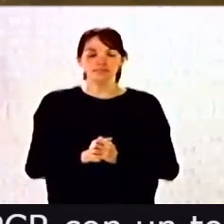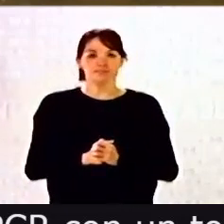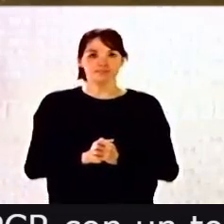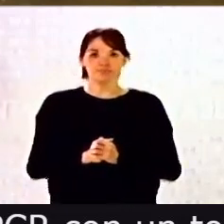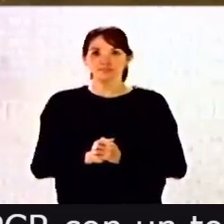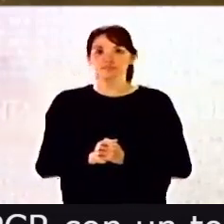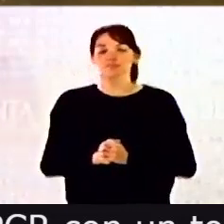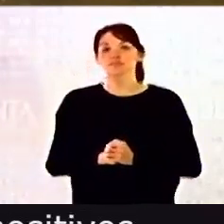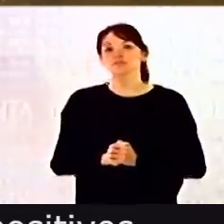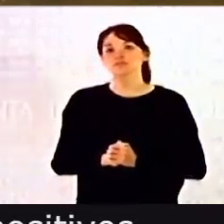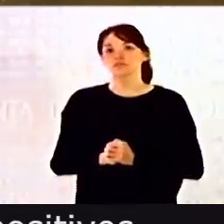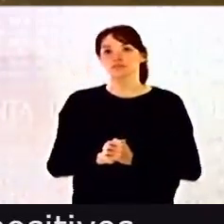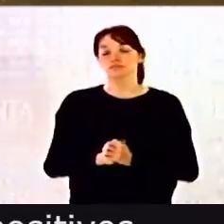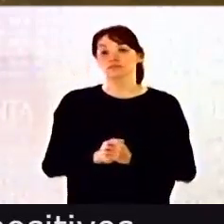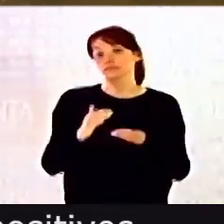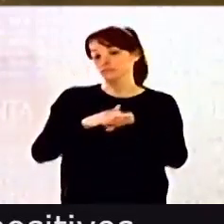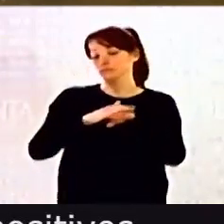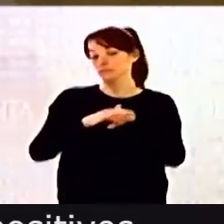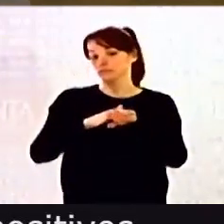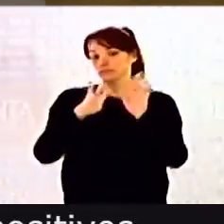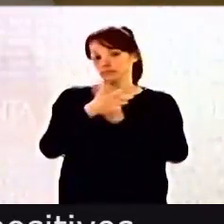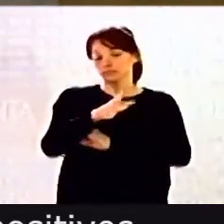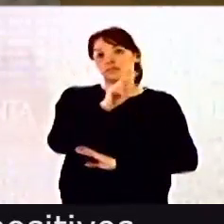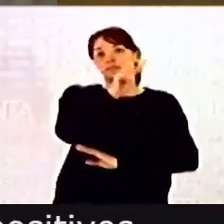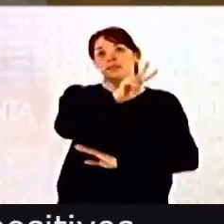En estos días, lo que supone un